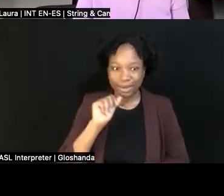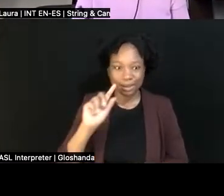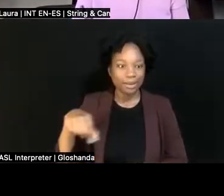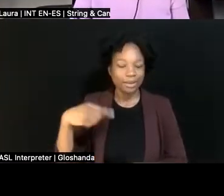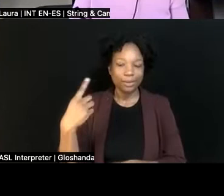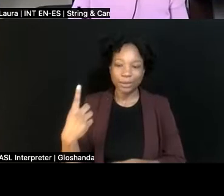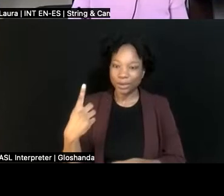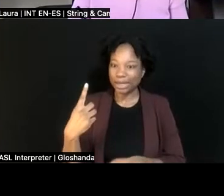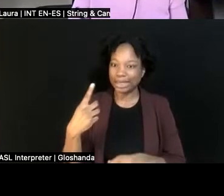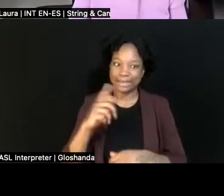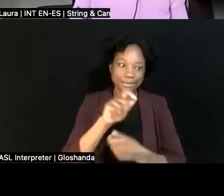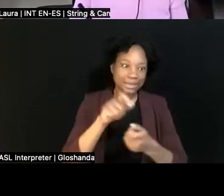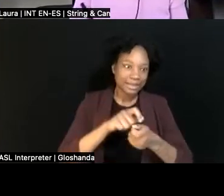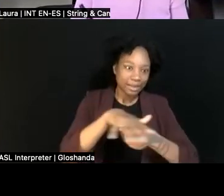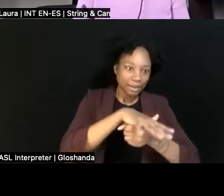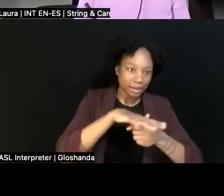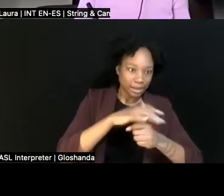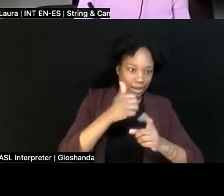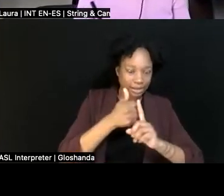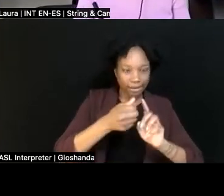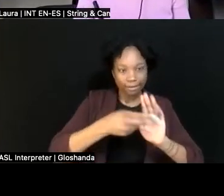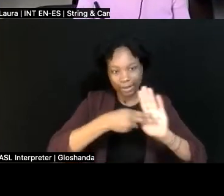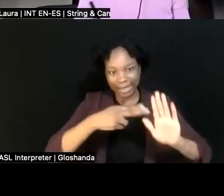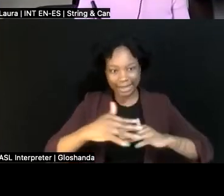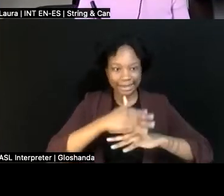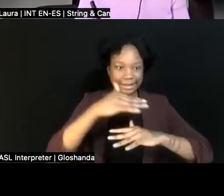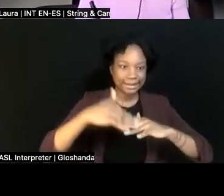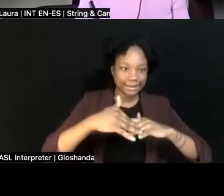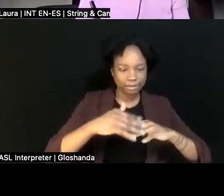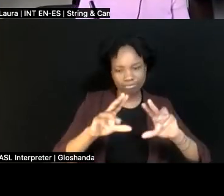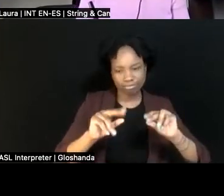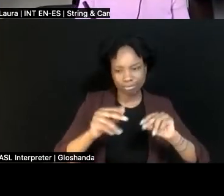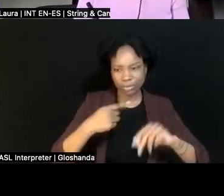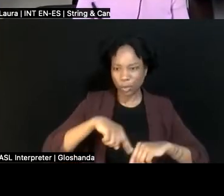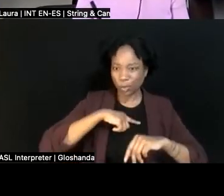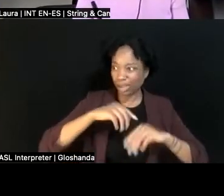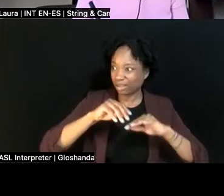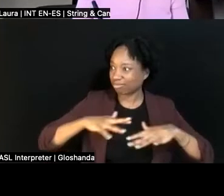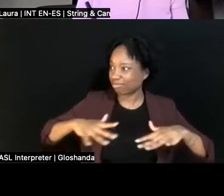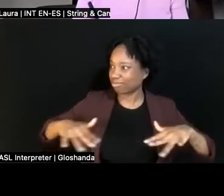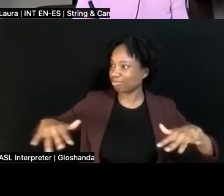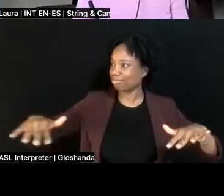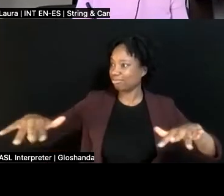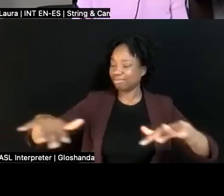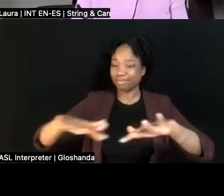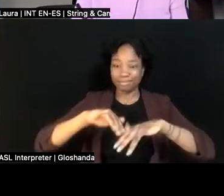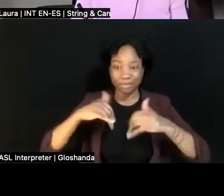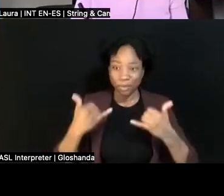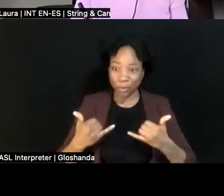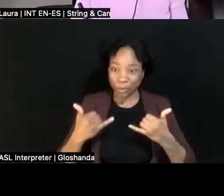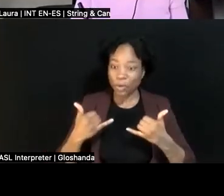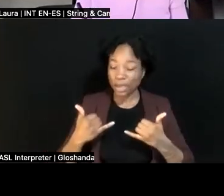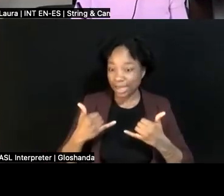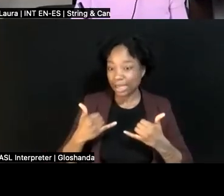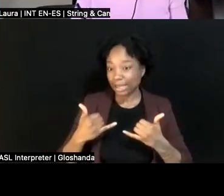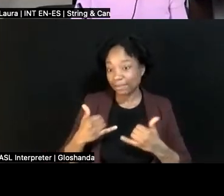el territorio indígena, pero en todas las estancias hoy, principalmente